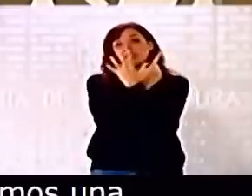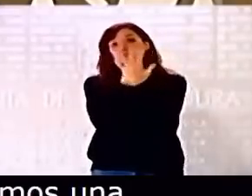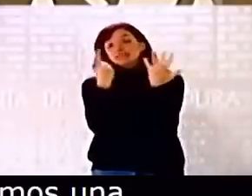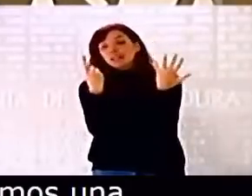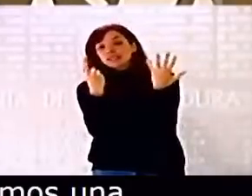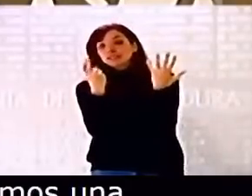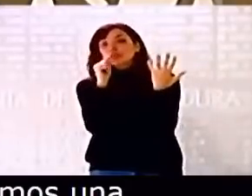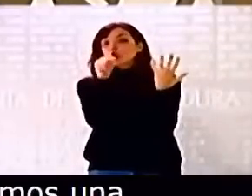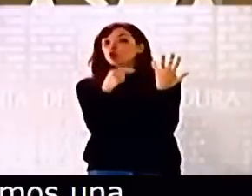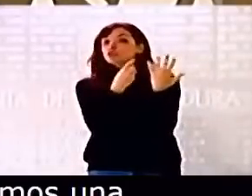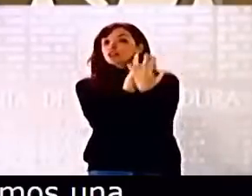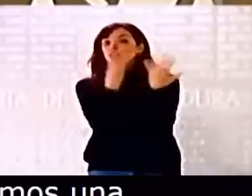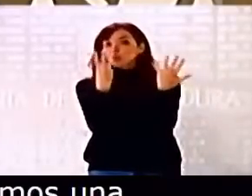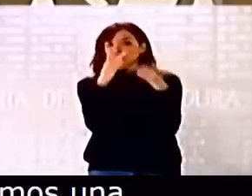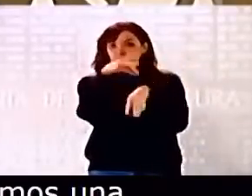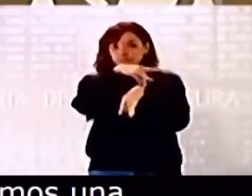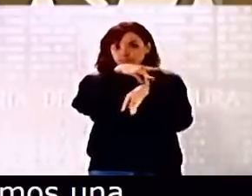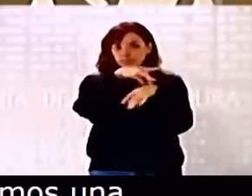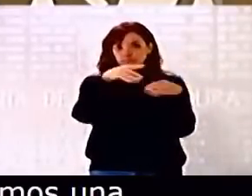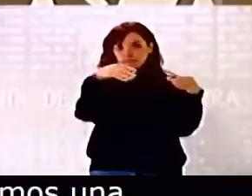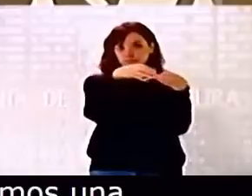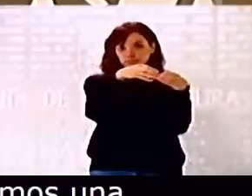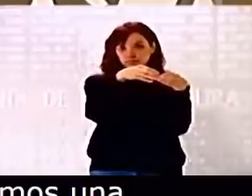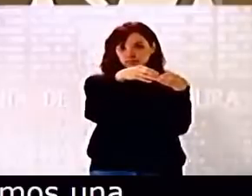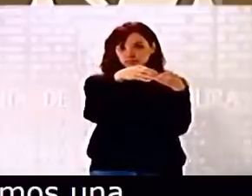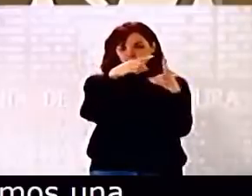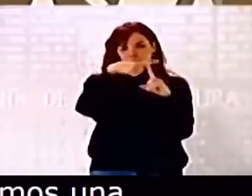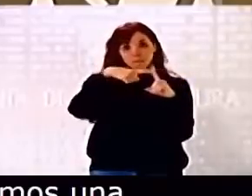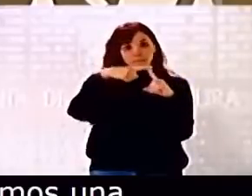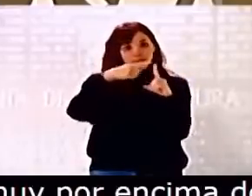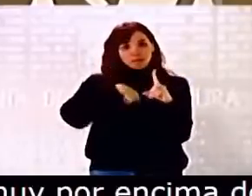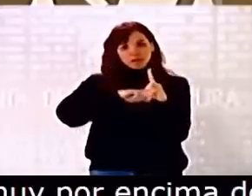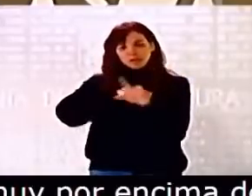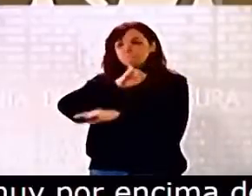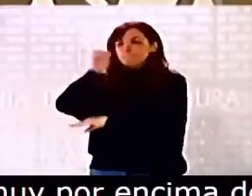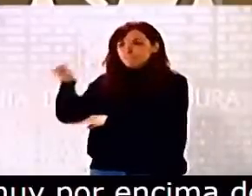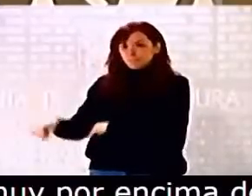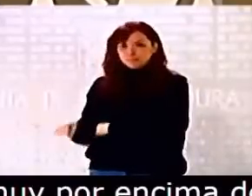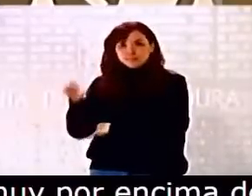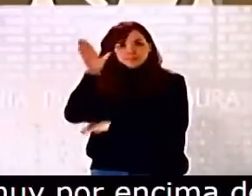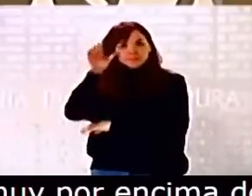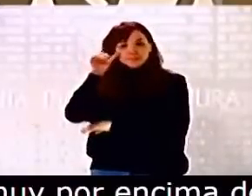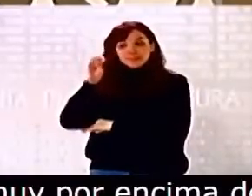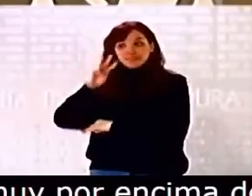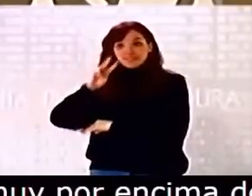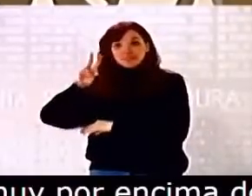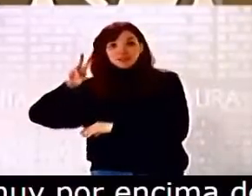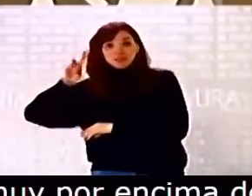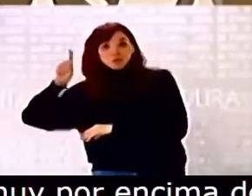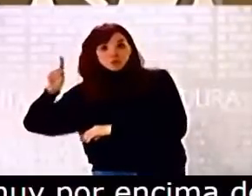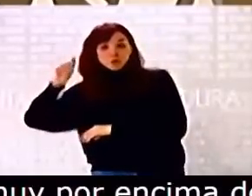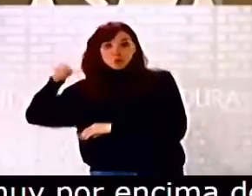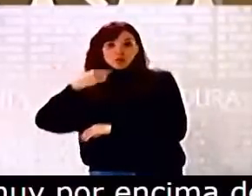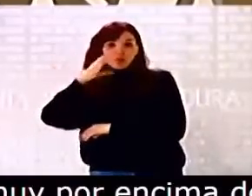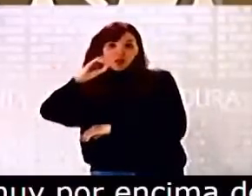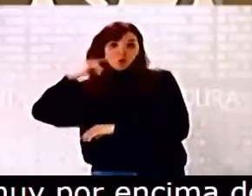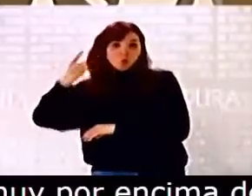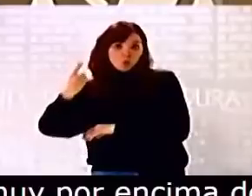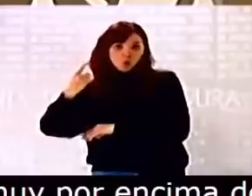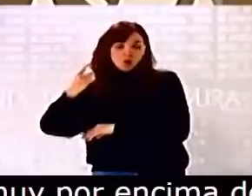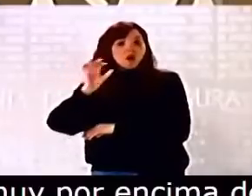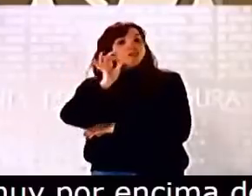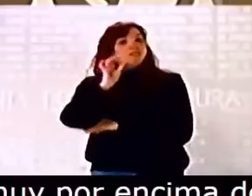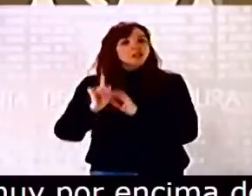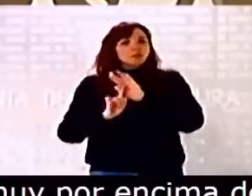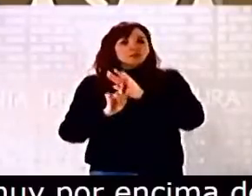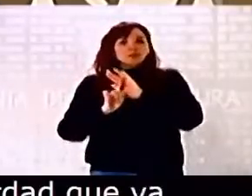716,58 casos, muy por encima de la media española, que está en 321,01, aunque es verdad que va subiendo en